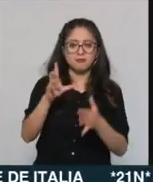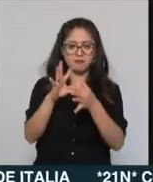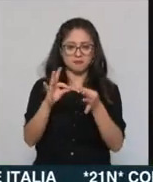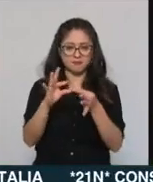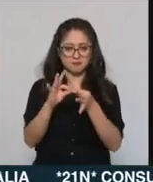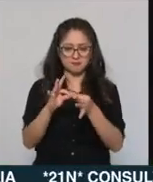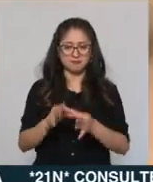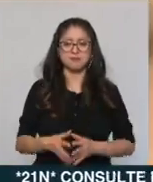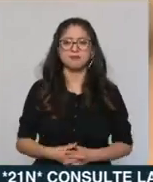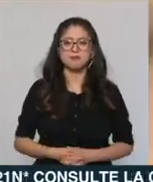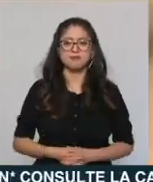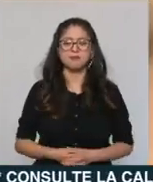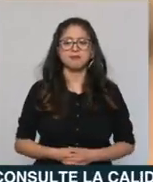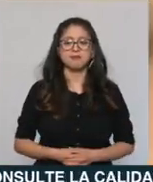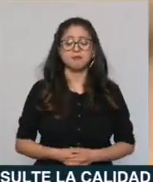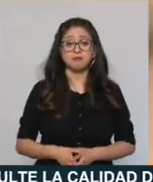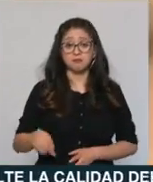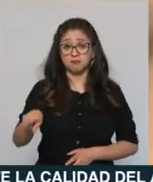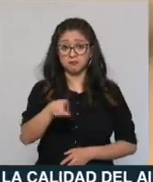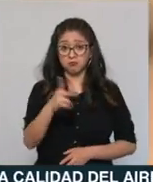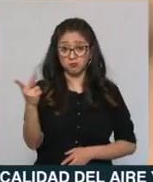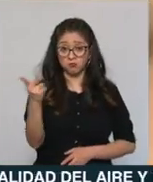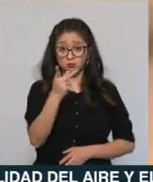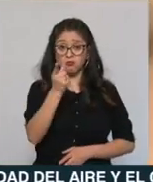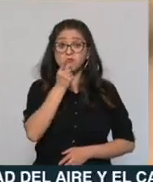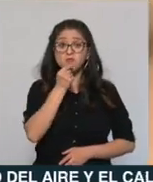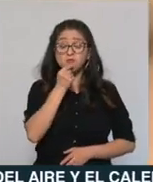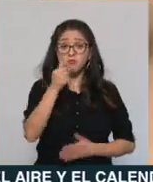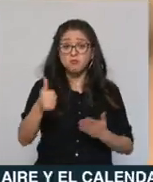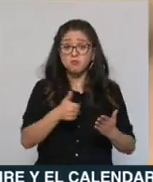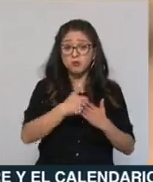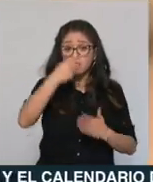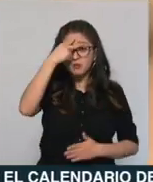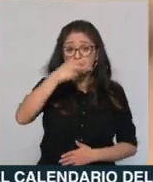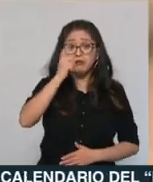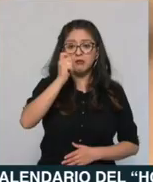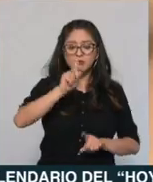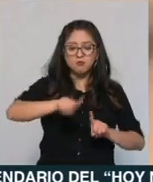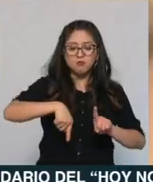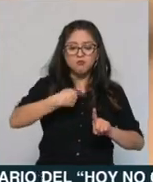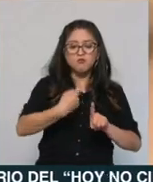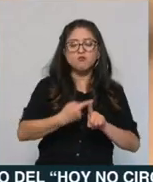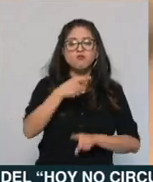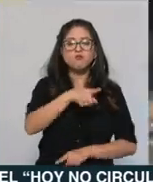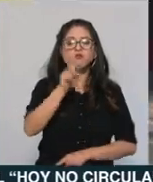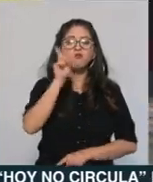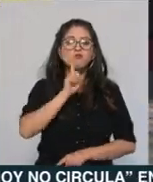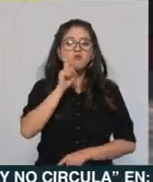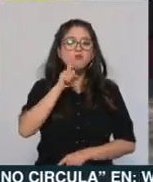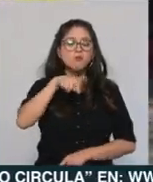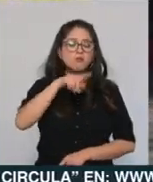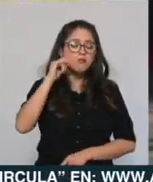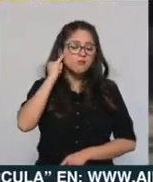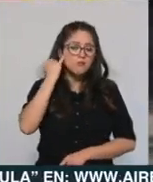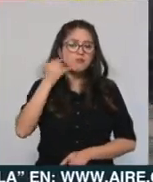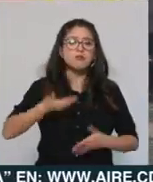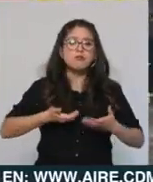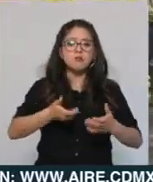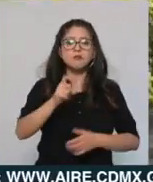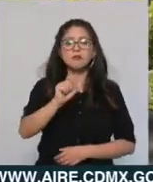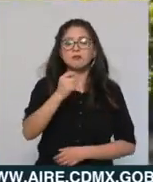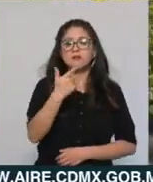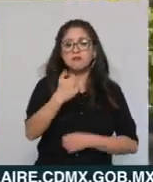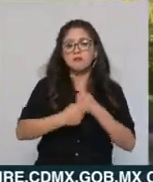Caerá todo el peso de la ley para los dos policías capitalinos acusados de violar a una joven indigente de 27 años el viernes